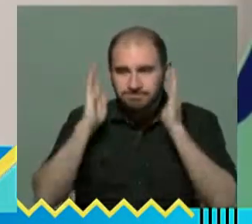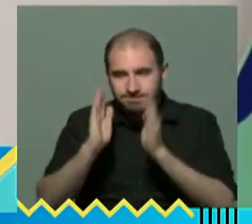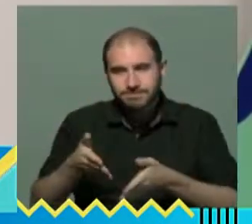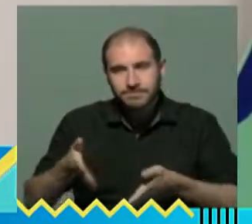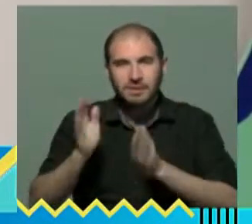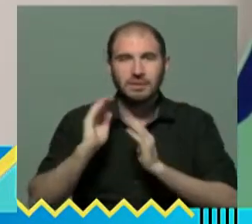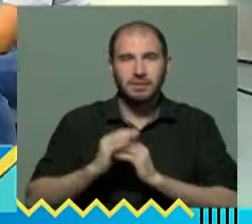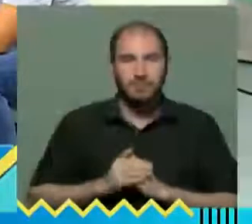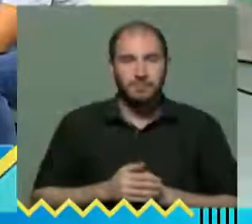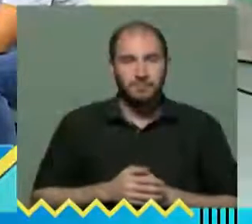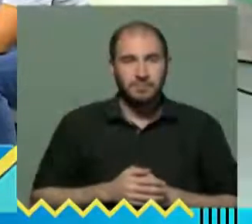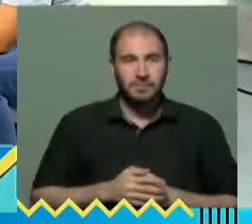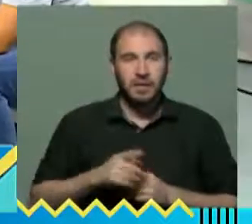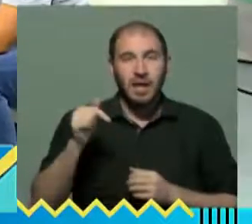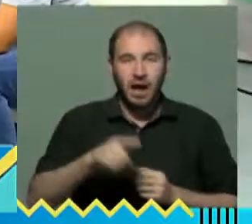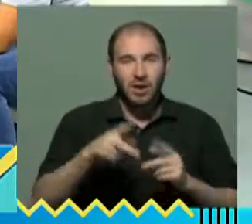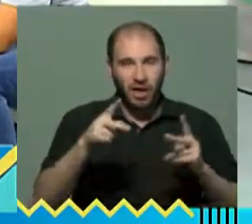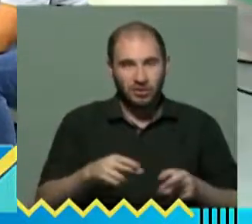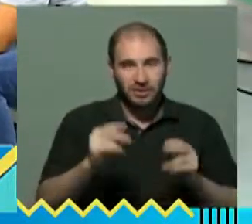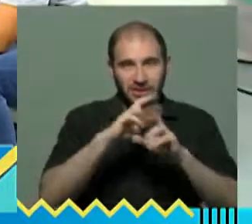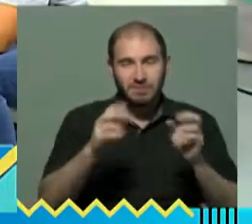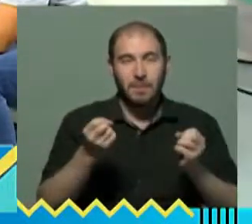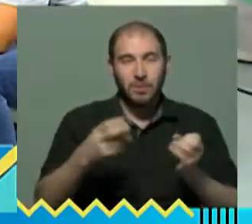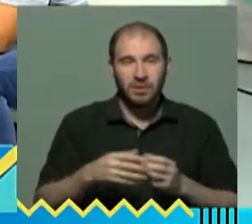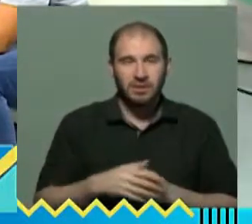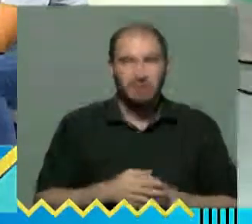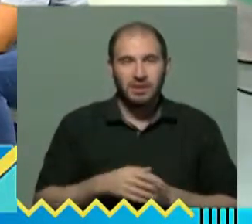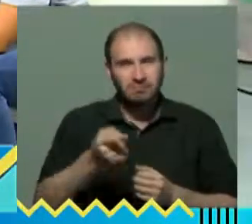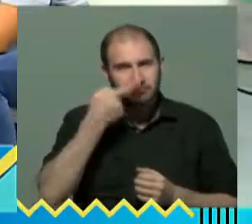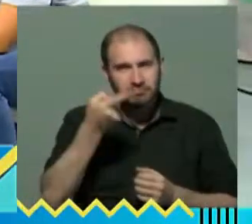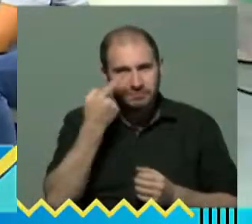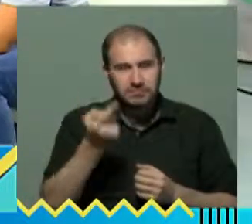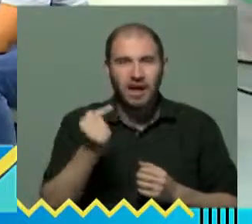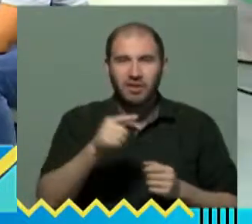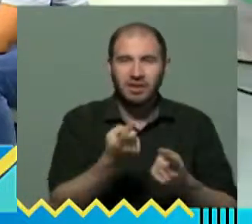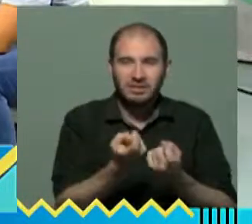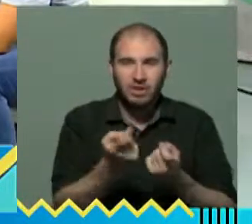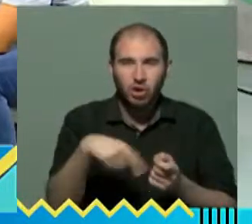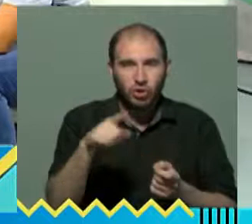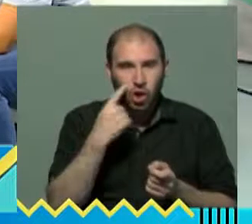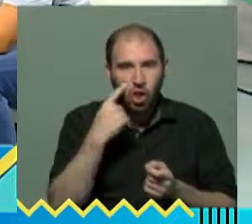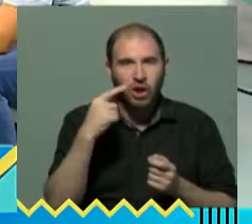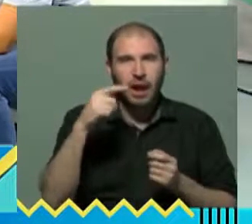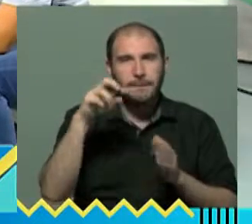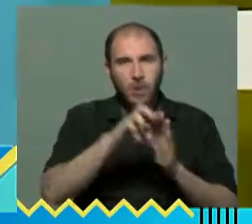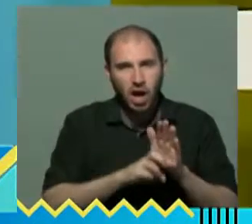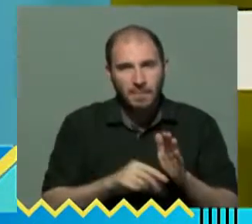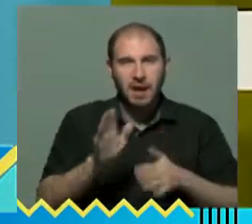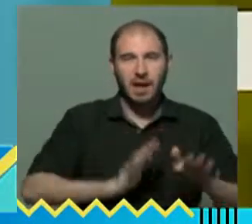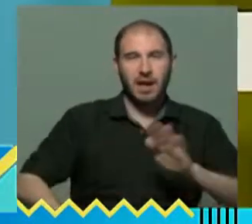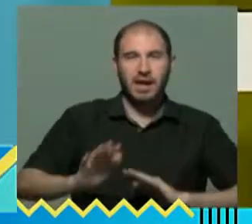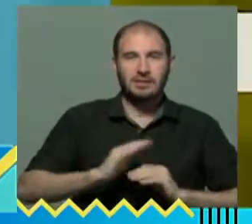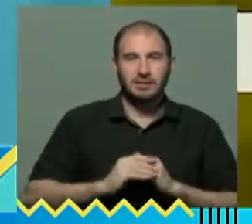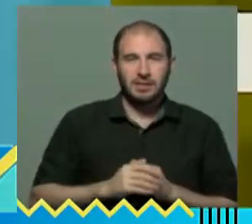tenemos un rumbo. Agustín, bueno, lo vamos a dejar al tema porque la verdad es que es más que interesante. Es necesario que conozcamos los programas que se realizan